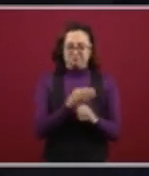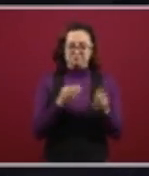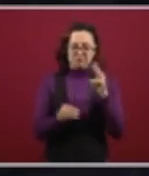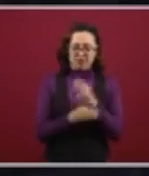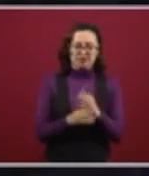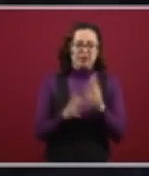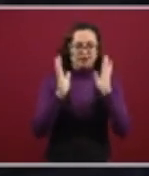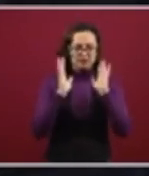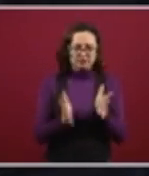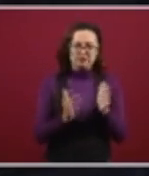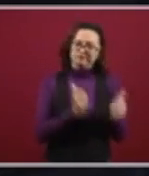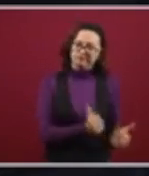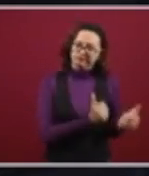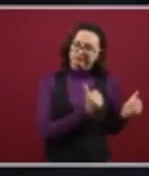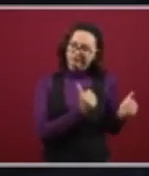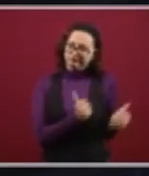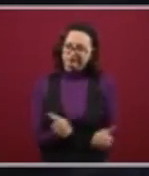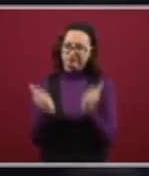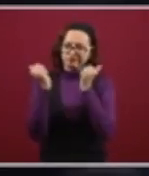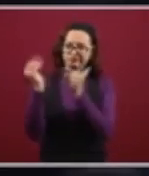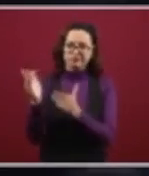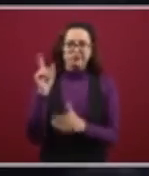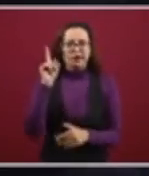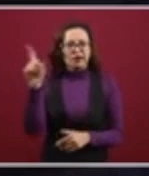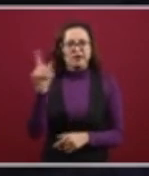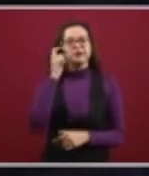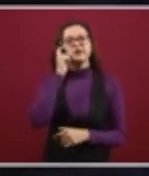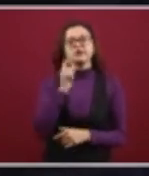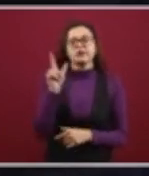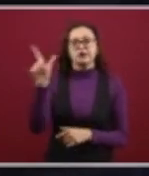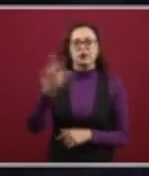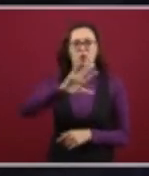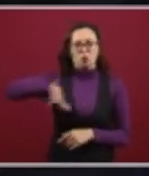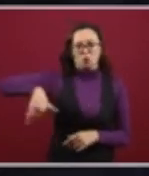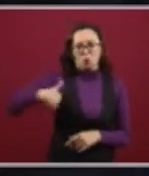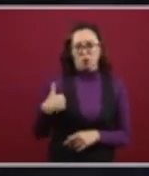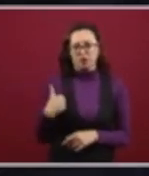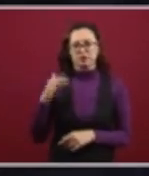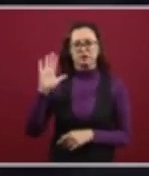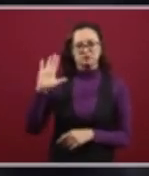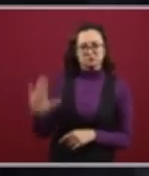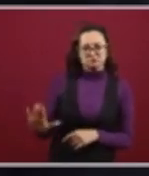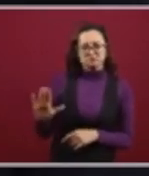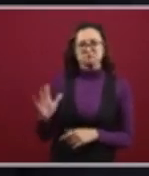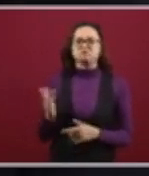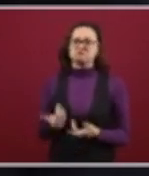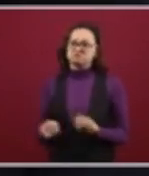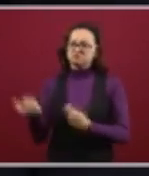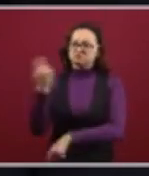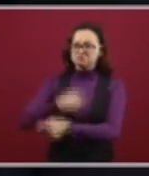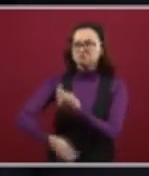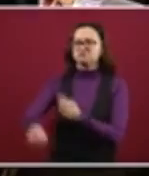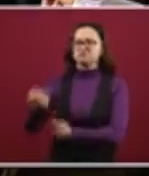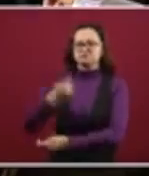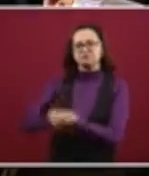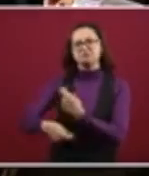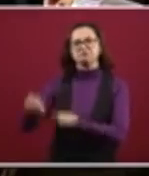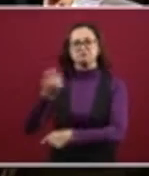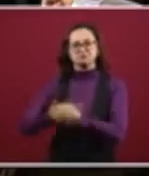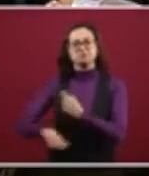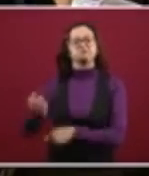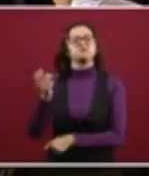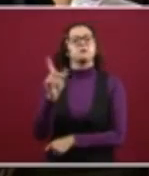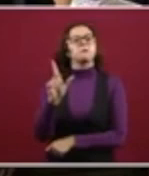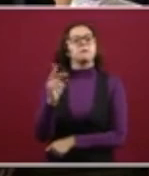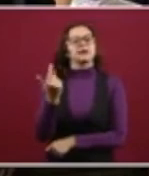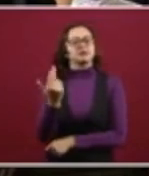en el estado, en nuestras diferentes bodegas y centros de acopio, para poder garantizar esa diferencia del 25%, y